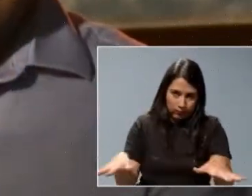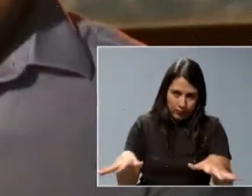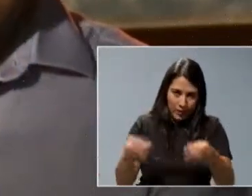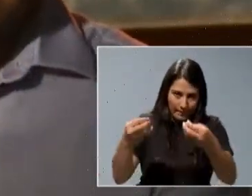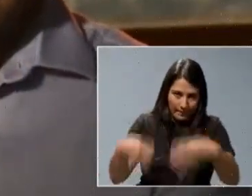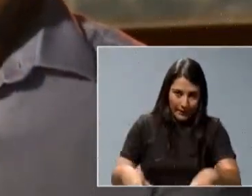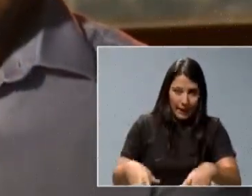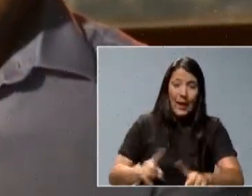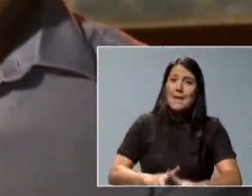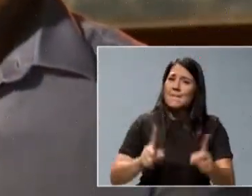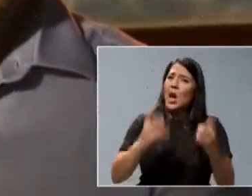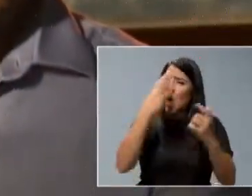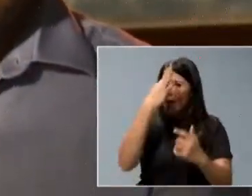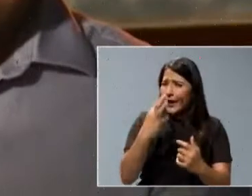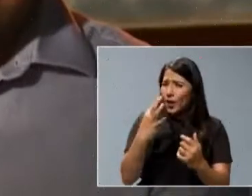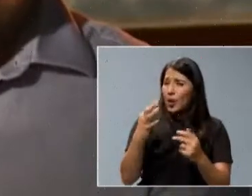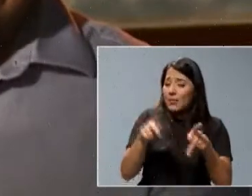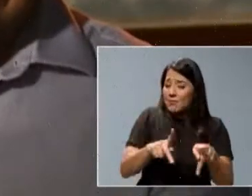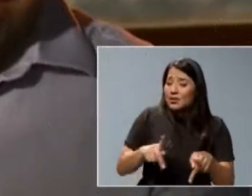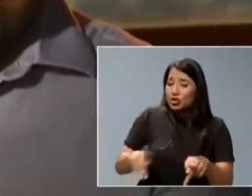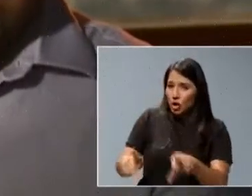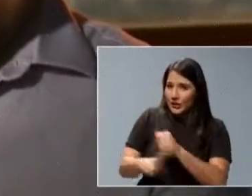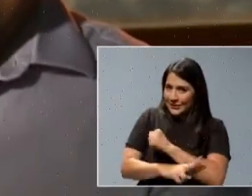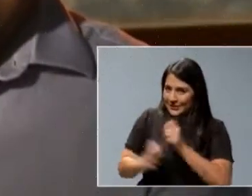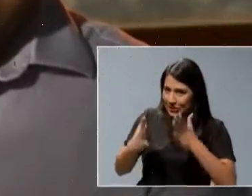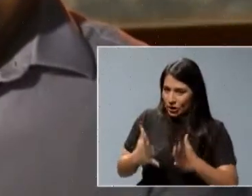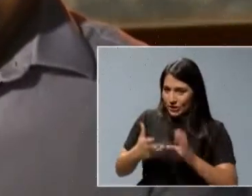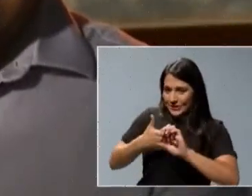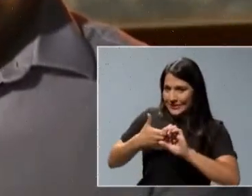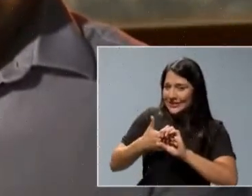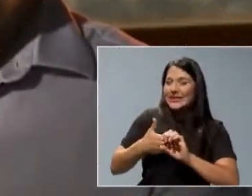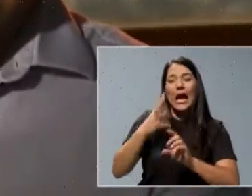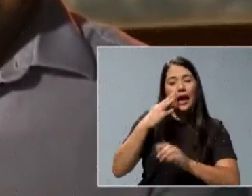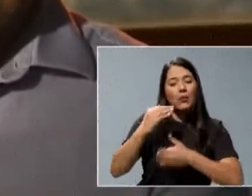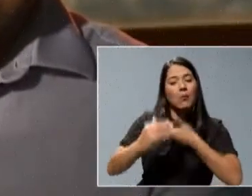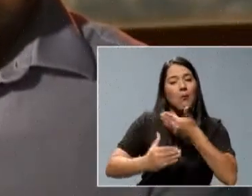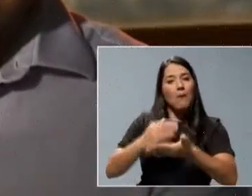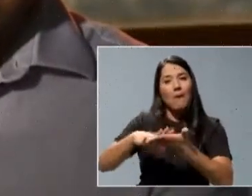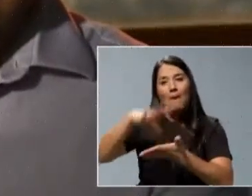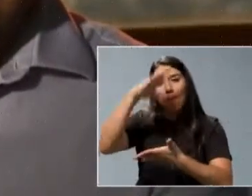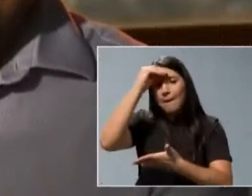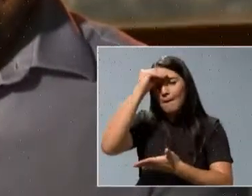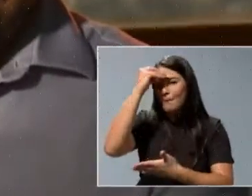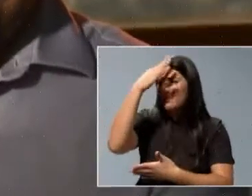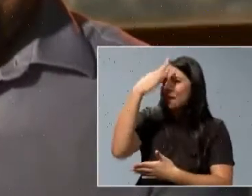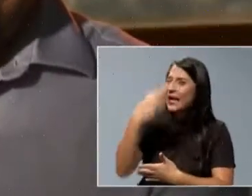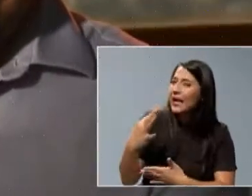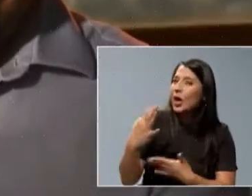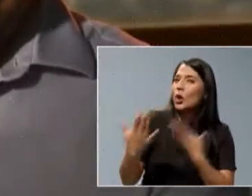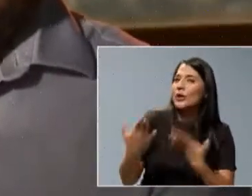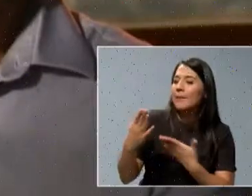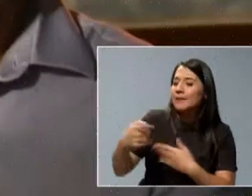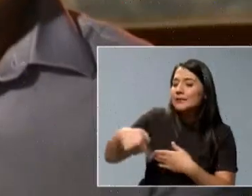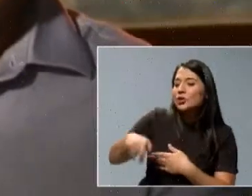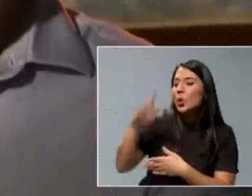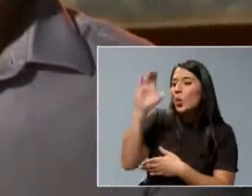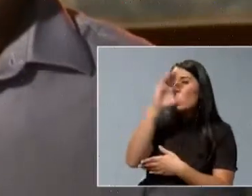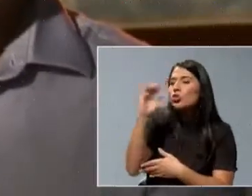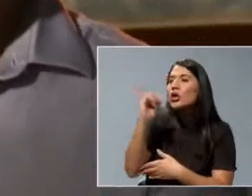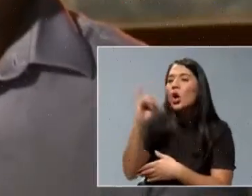personas que están en esto han ido aprendiendo. Yo no descartaría que haya algún tipo de asesoría, no sé, tal